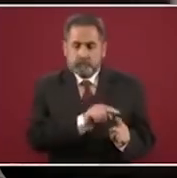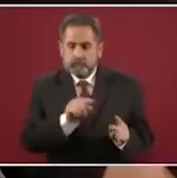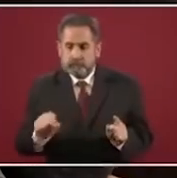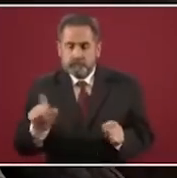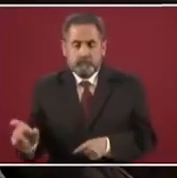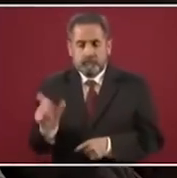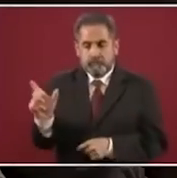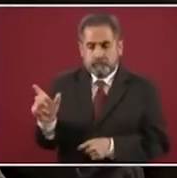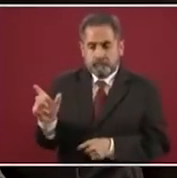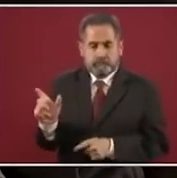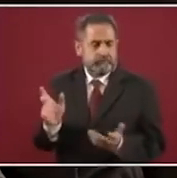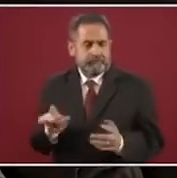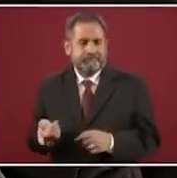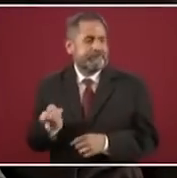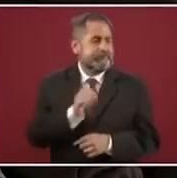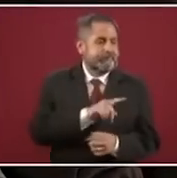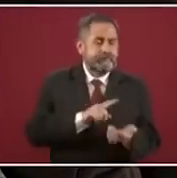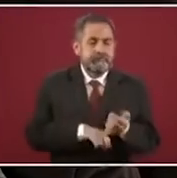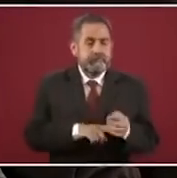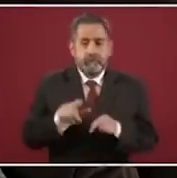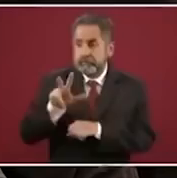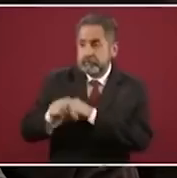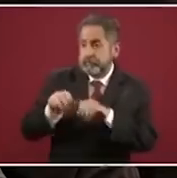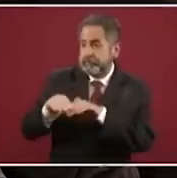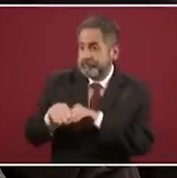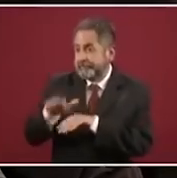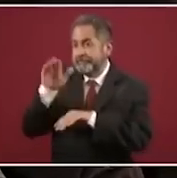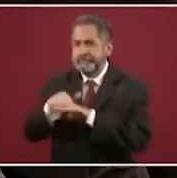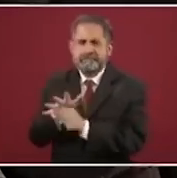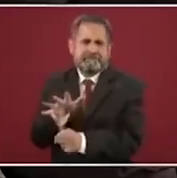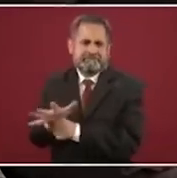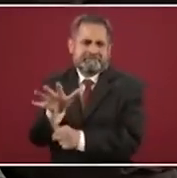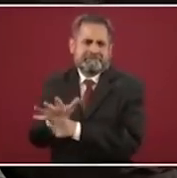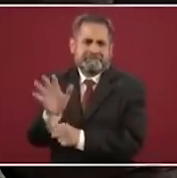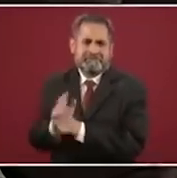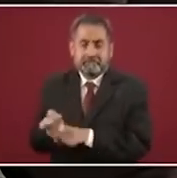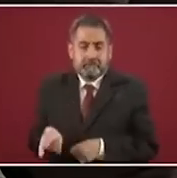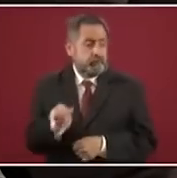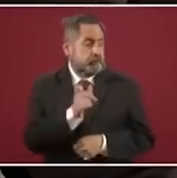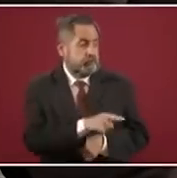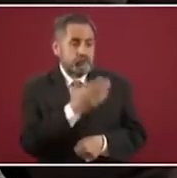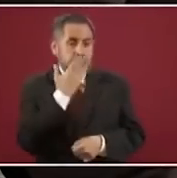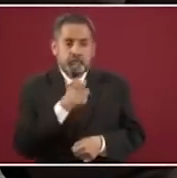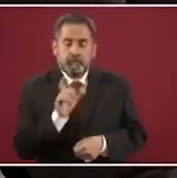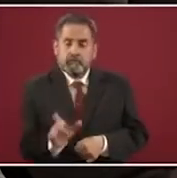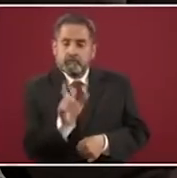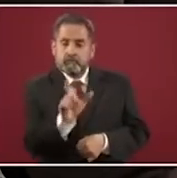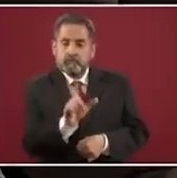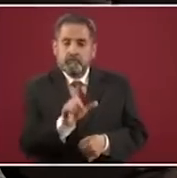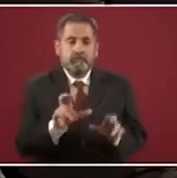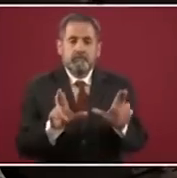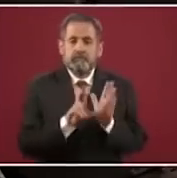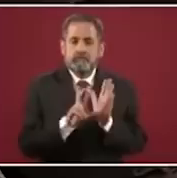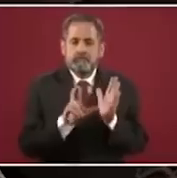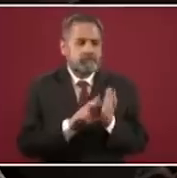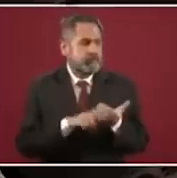en lugar de empezar con los que ya tienen 18 años y tienen diferentes formas de acreditarse. ¿Por qué no hacerlo con registro civil o